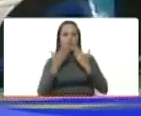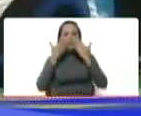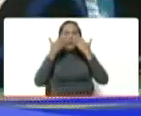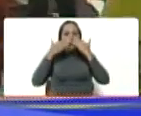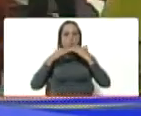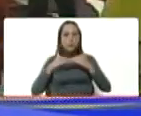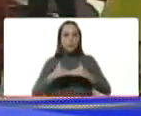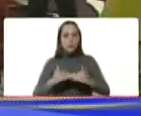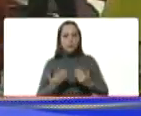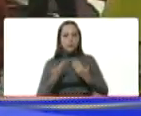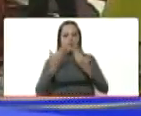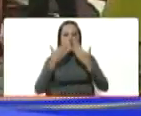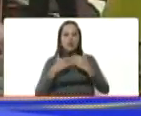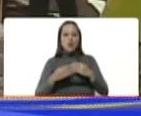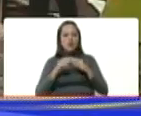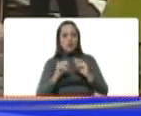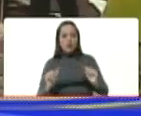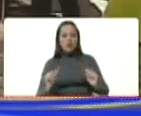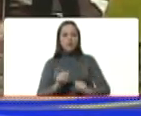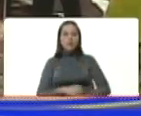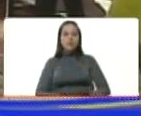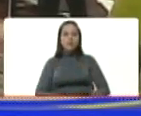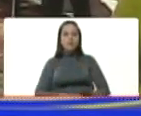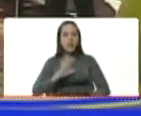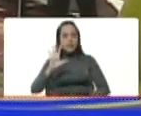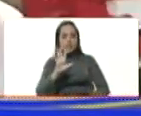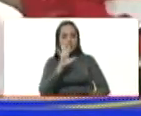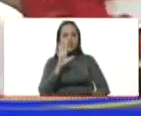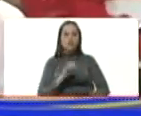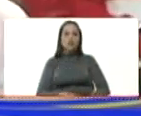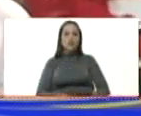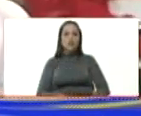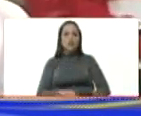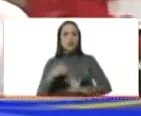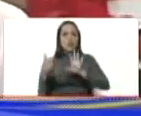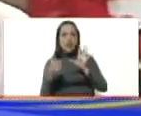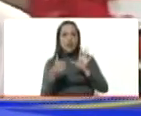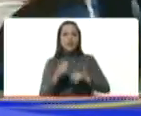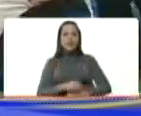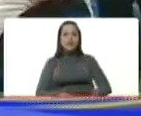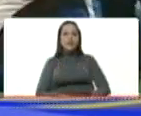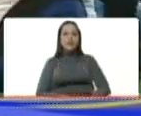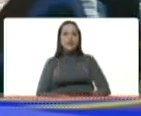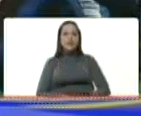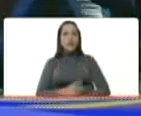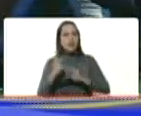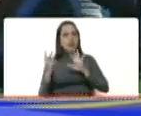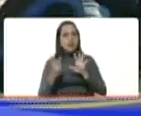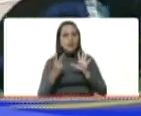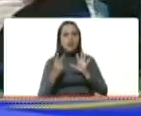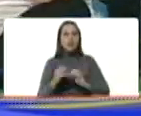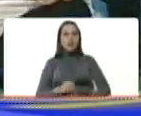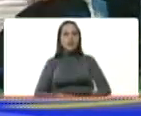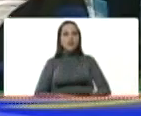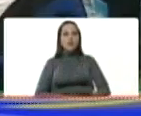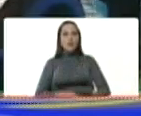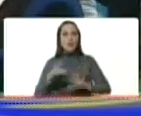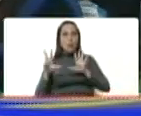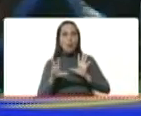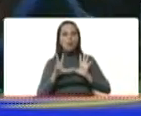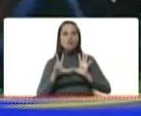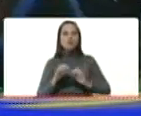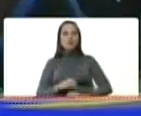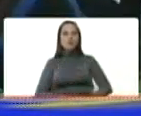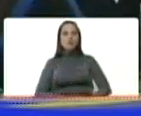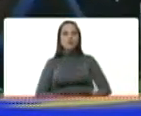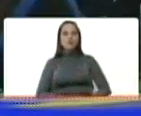Ajá. Excelente. ¿Por dónde vamos? 5, 6, 7 y 8. Listo, muy bien.